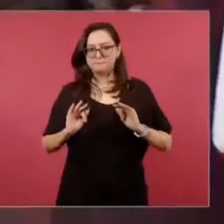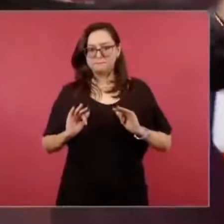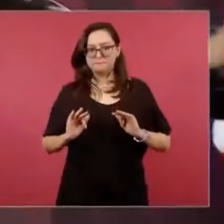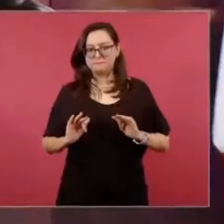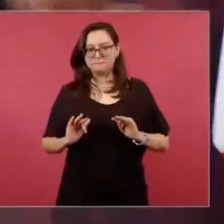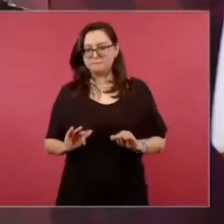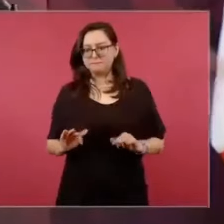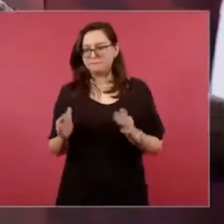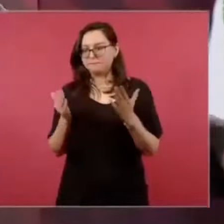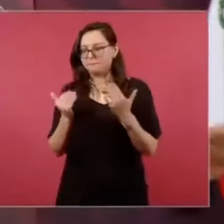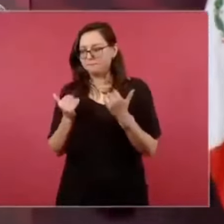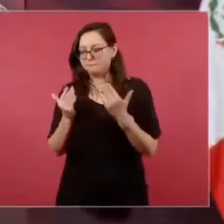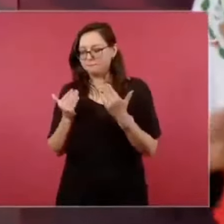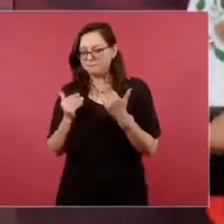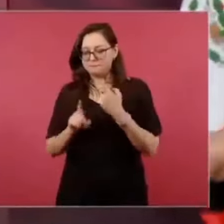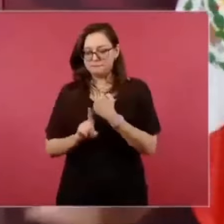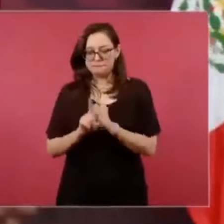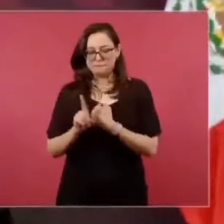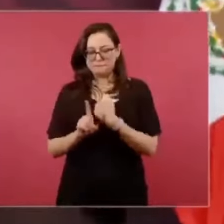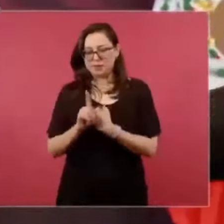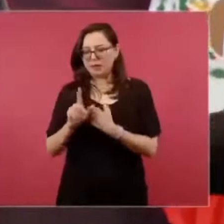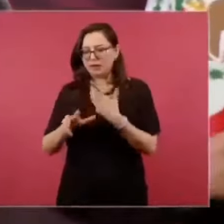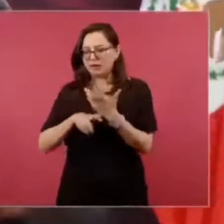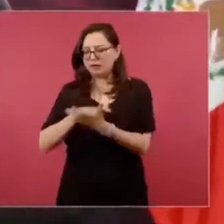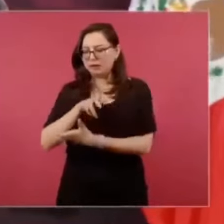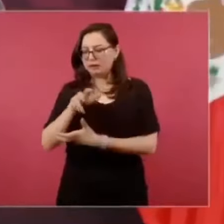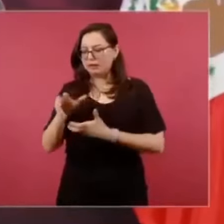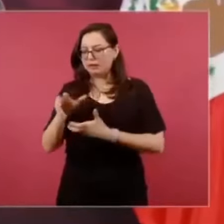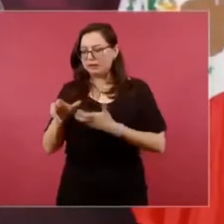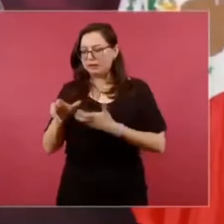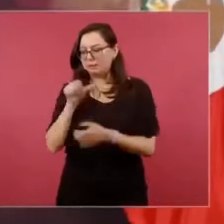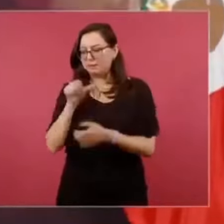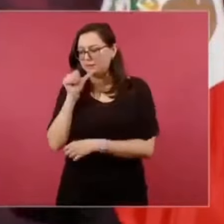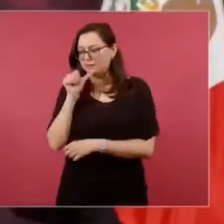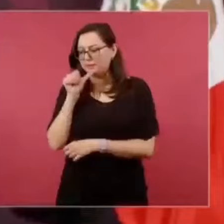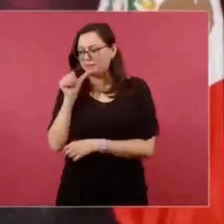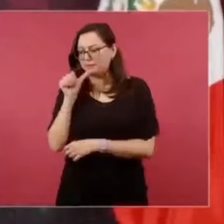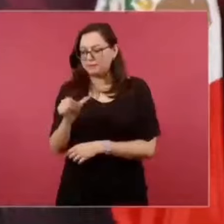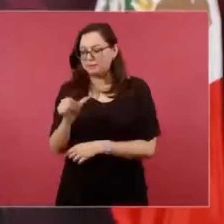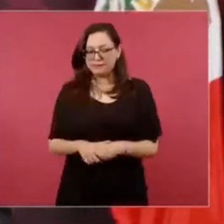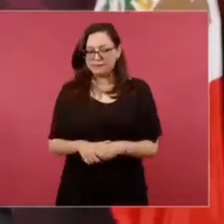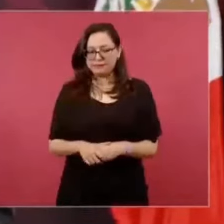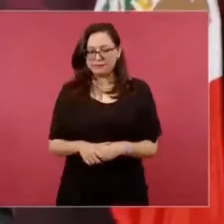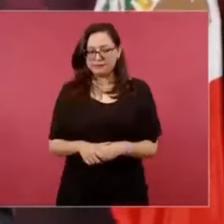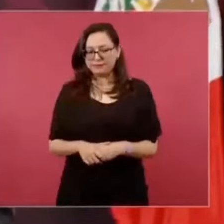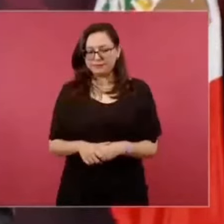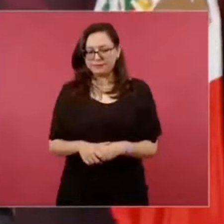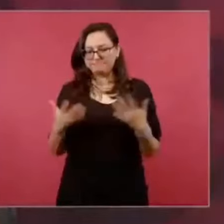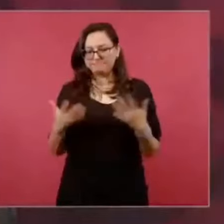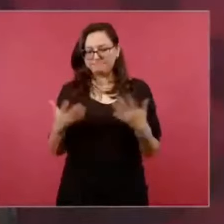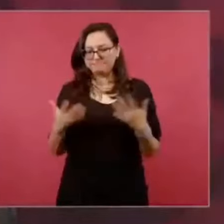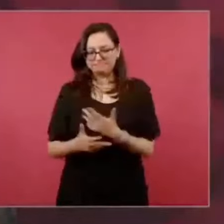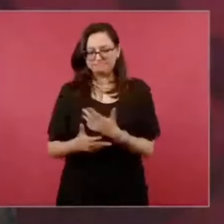dicen, las elecciones fueron ejemplares.